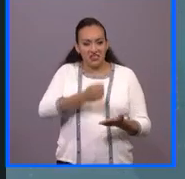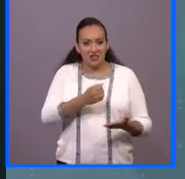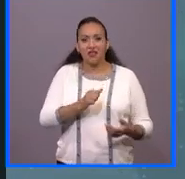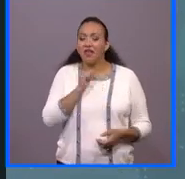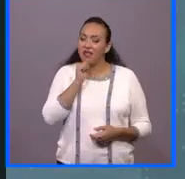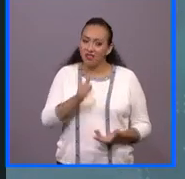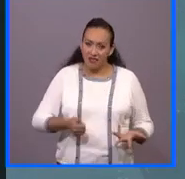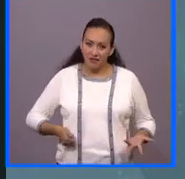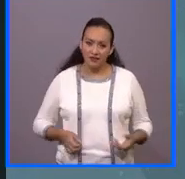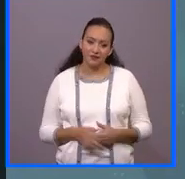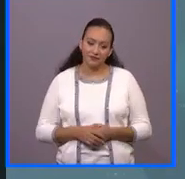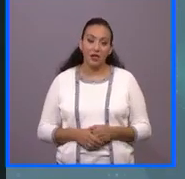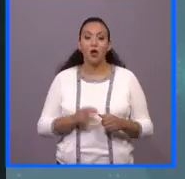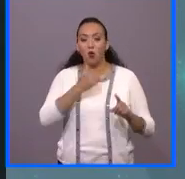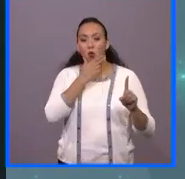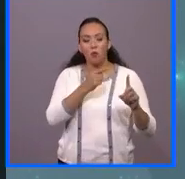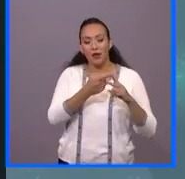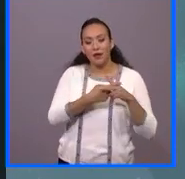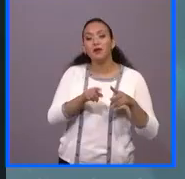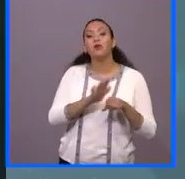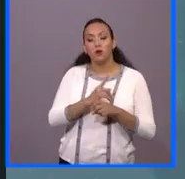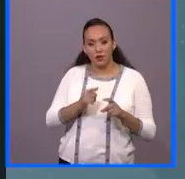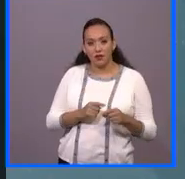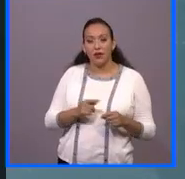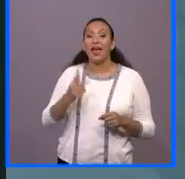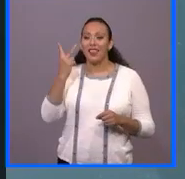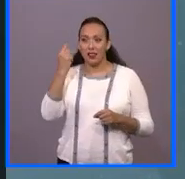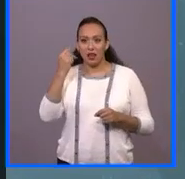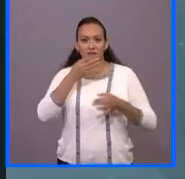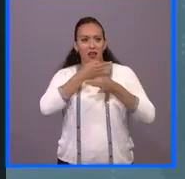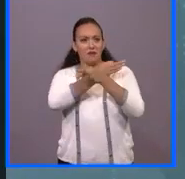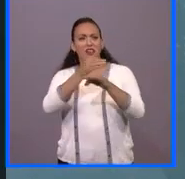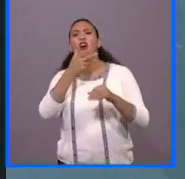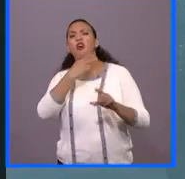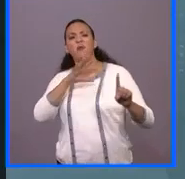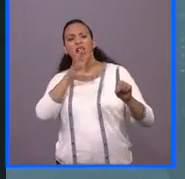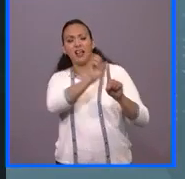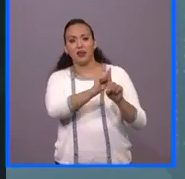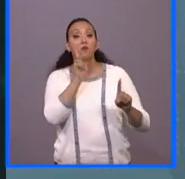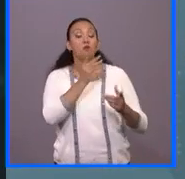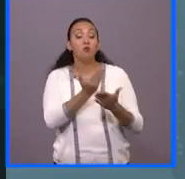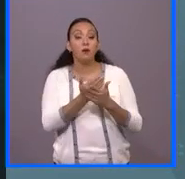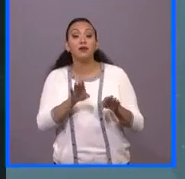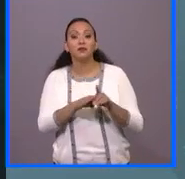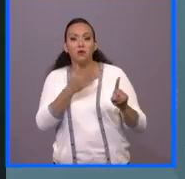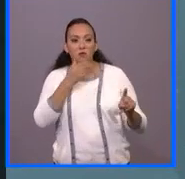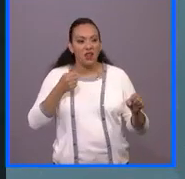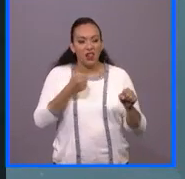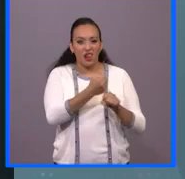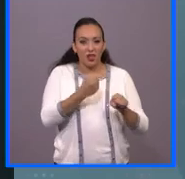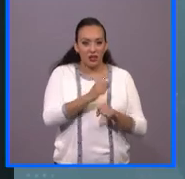dictado sentencia. Vallarta fue procesado mediante un montaje televisivo de su detención con pruebas obtenidas bajo tortura